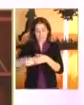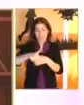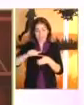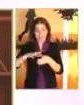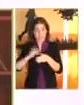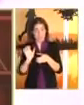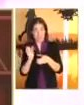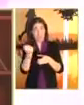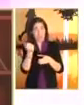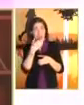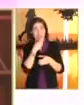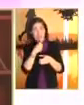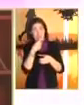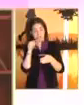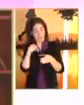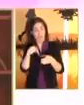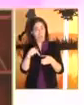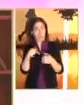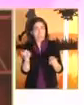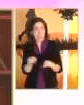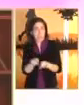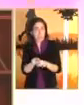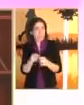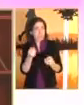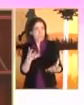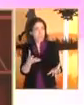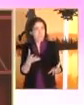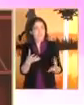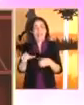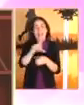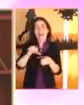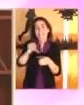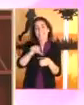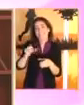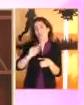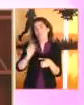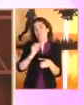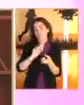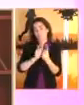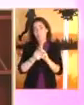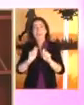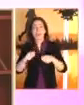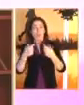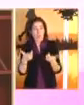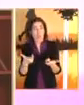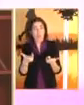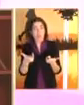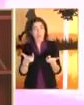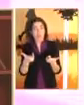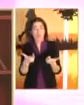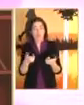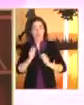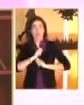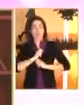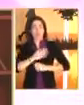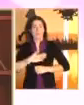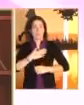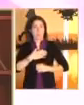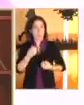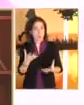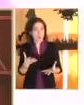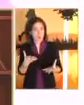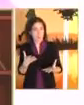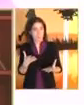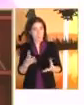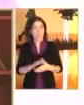bonito y, eso sí, preferentemente en vez de en aceite, que esté al natural, porque eso va a disminuir el valor calórico. Uh-huh. Pero en sí tiene muy poco valor